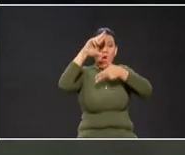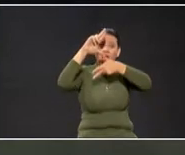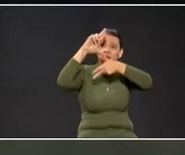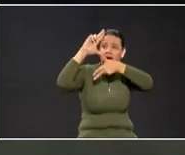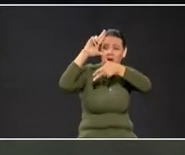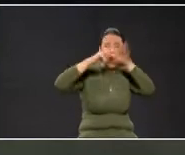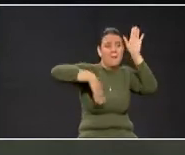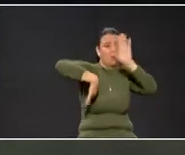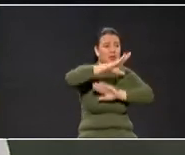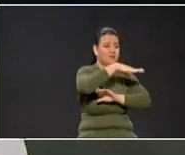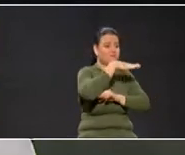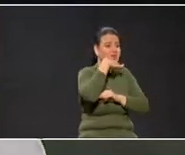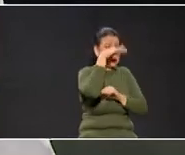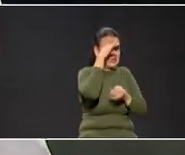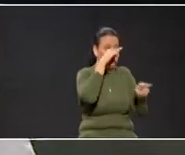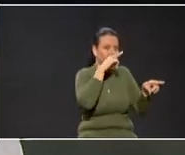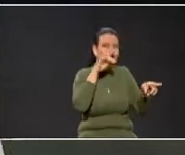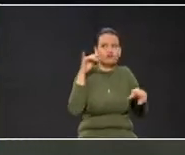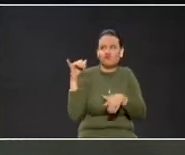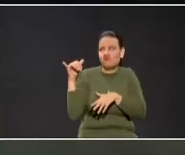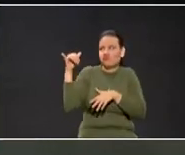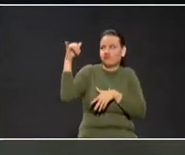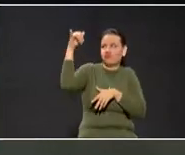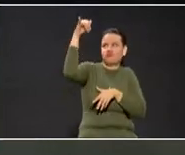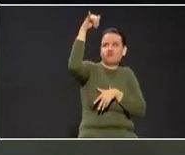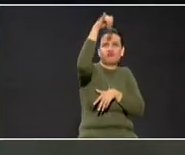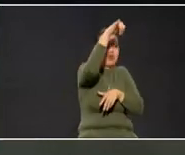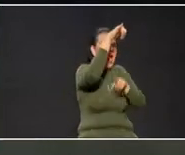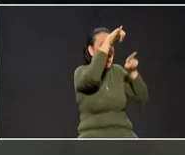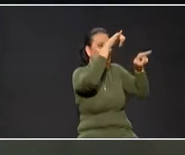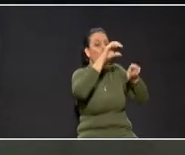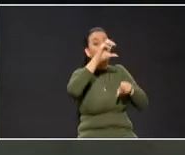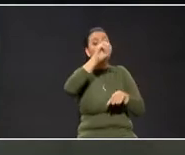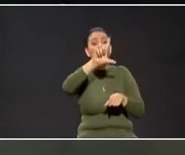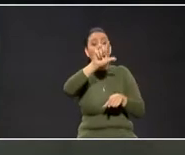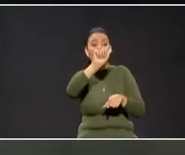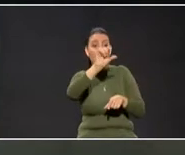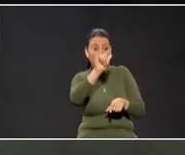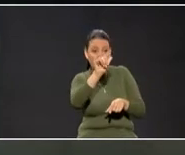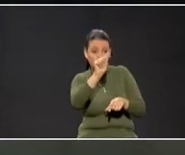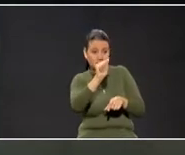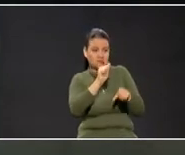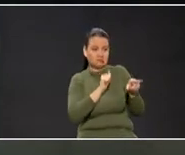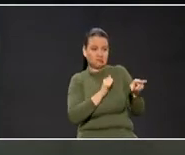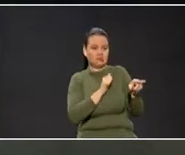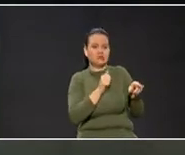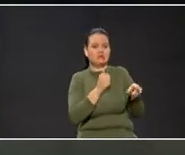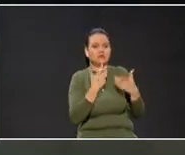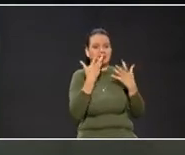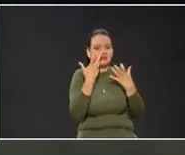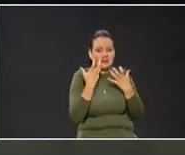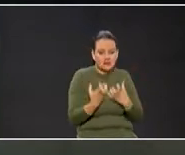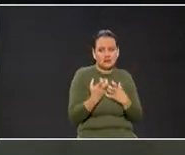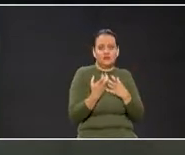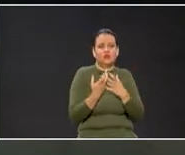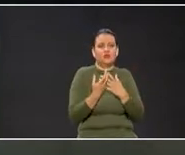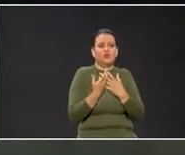el olaya herrera y la tecnología va con los segundos pisos que estamos hablando para las